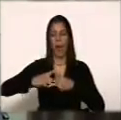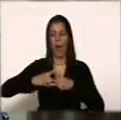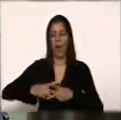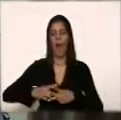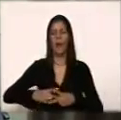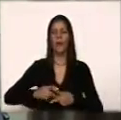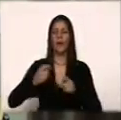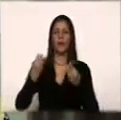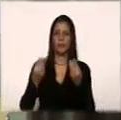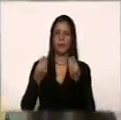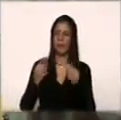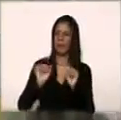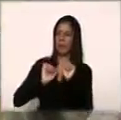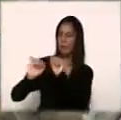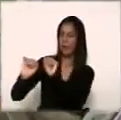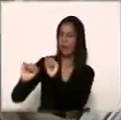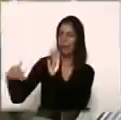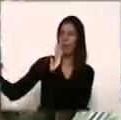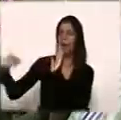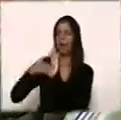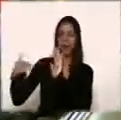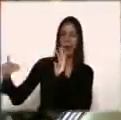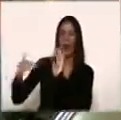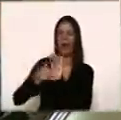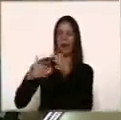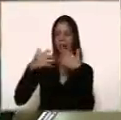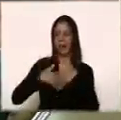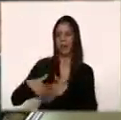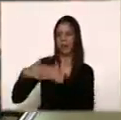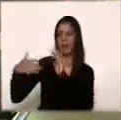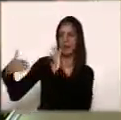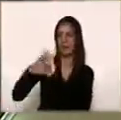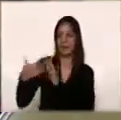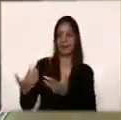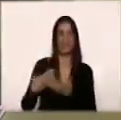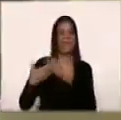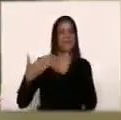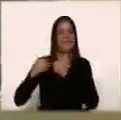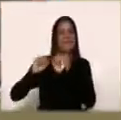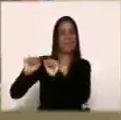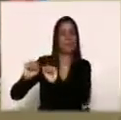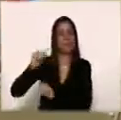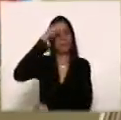esa arremetida feroz del imperio.